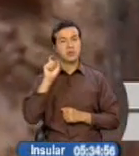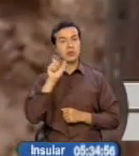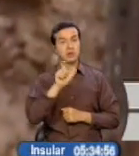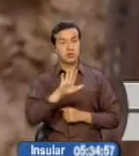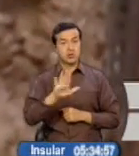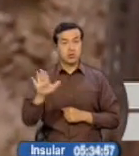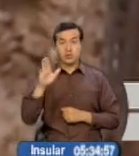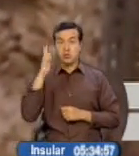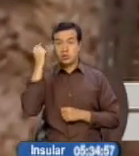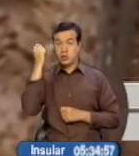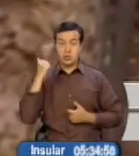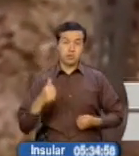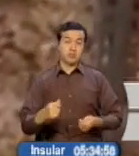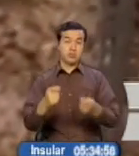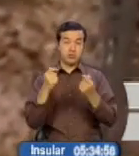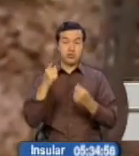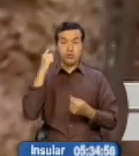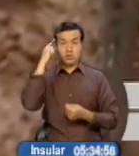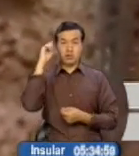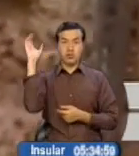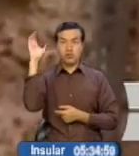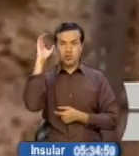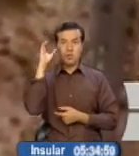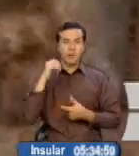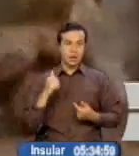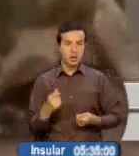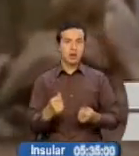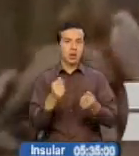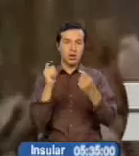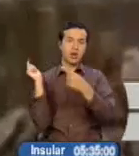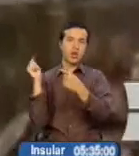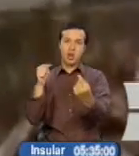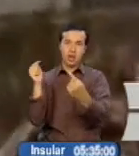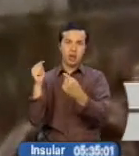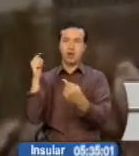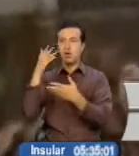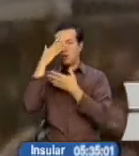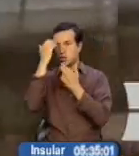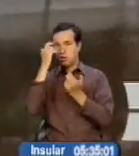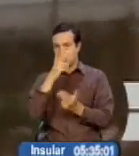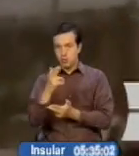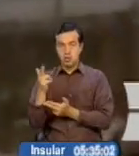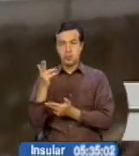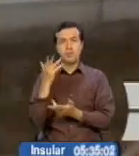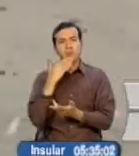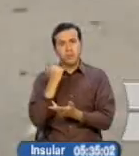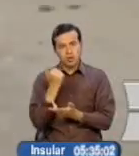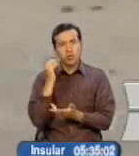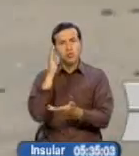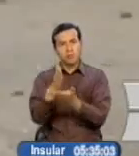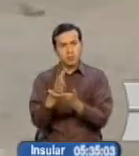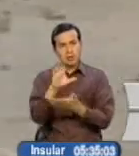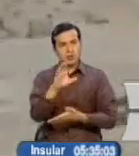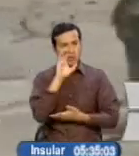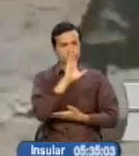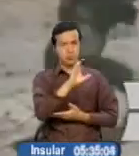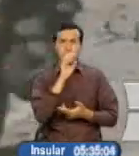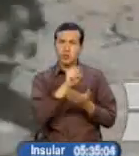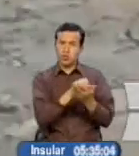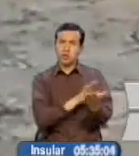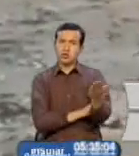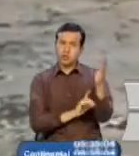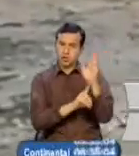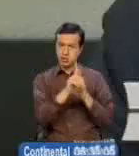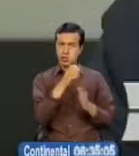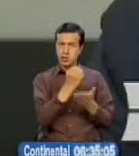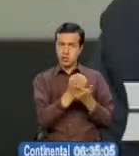los excesivos gastos en los que incurre el gobierno colombiano para mantener la confrontación armada con la guerrilla bien podrían invertirse en proyectos que generen mayor